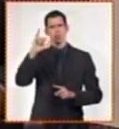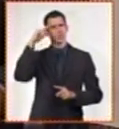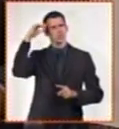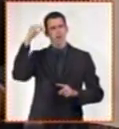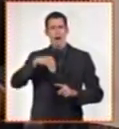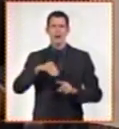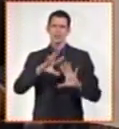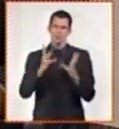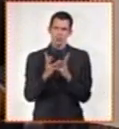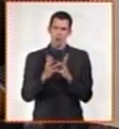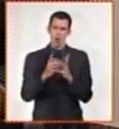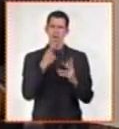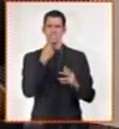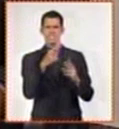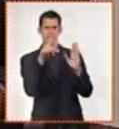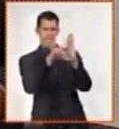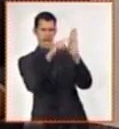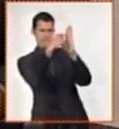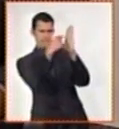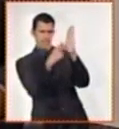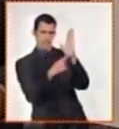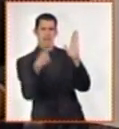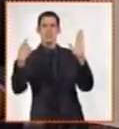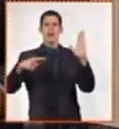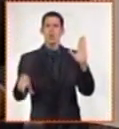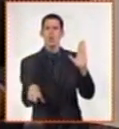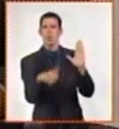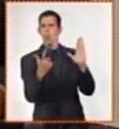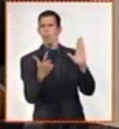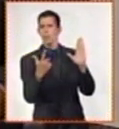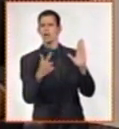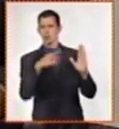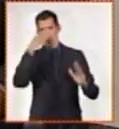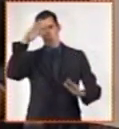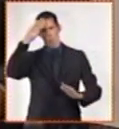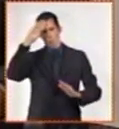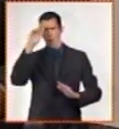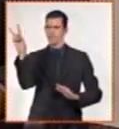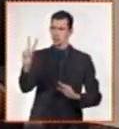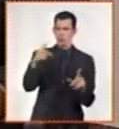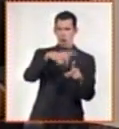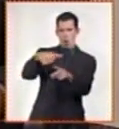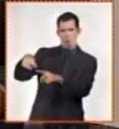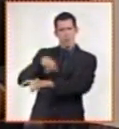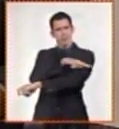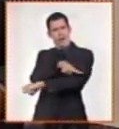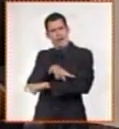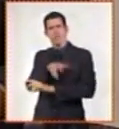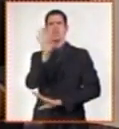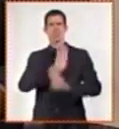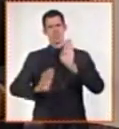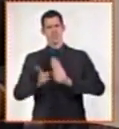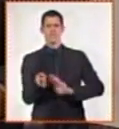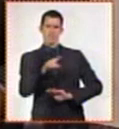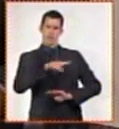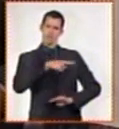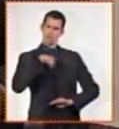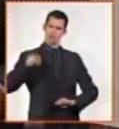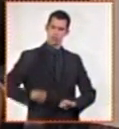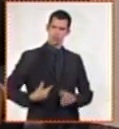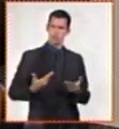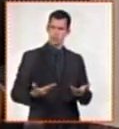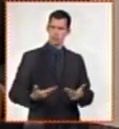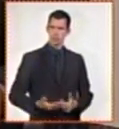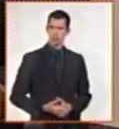25 países que tienen relaciones diplomáticas con China en la región, incluida Cuba, han expresado su firme apoyo a